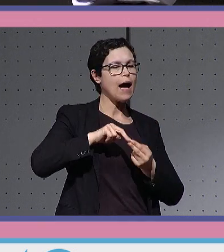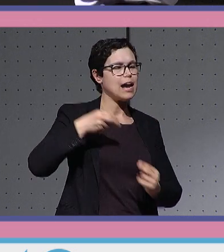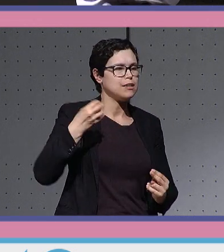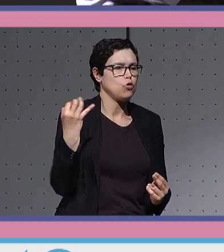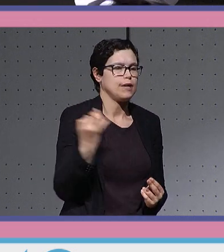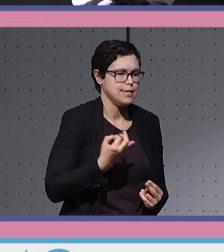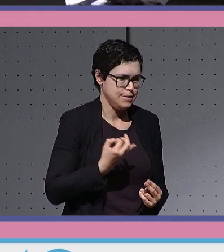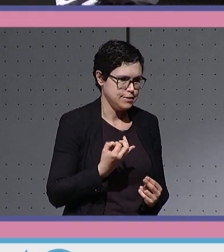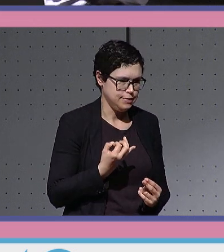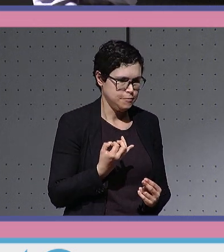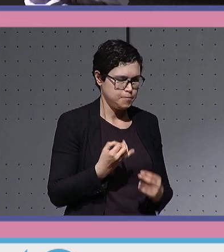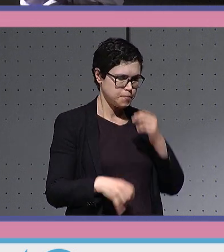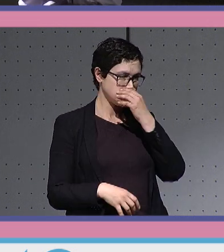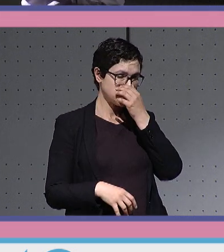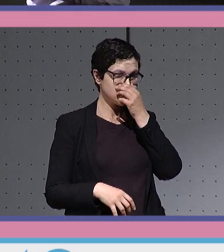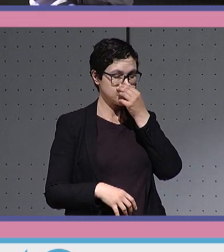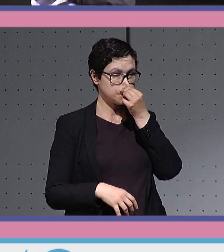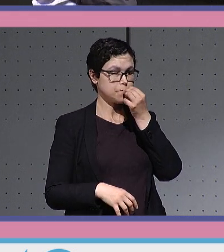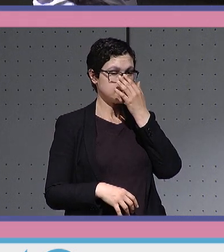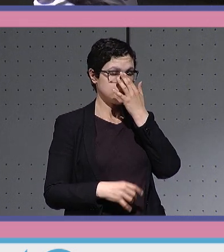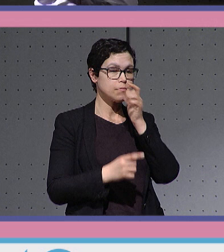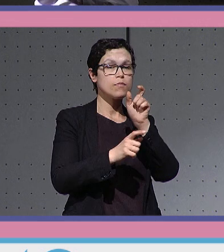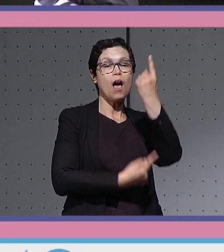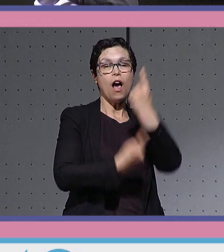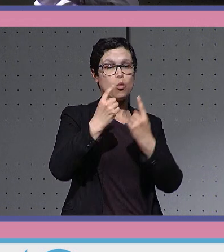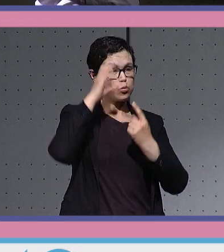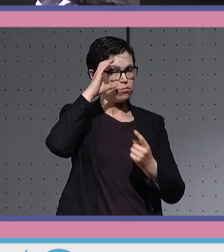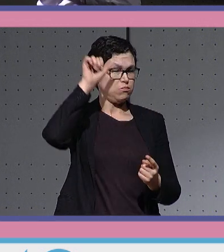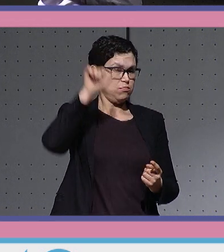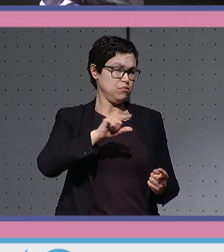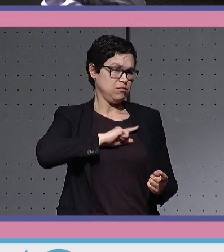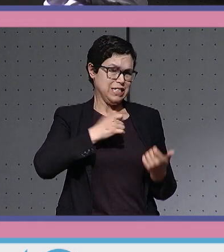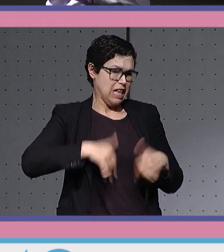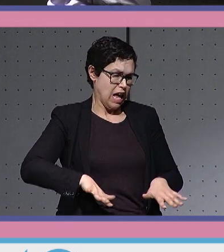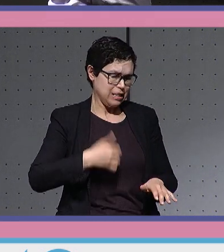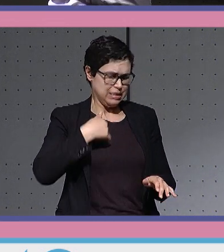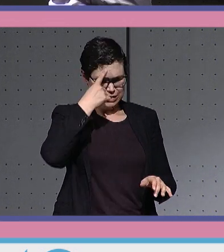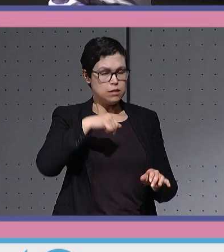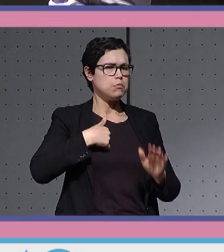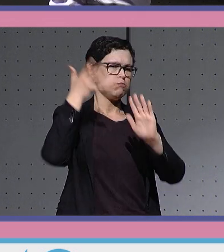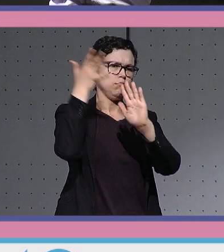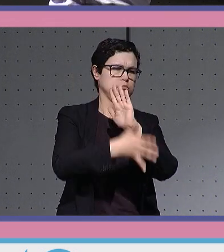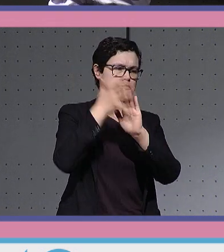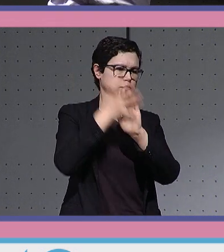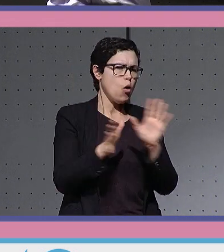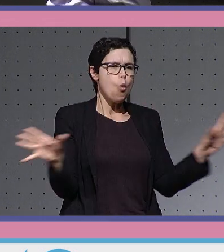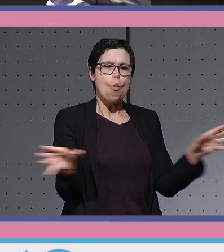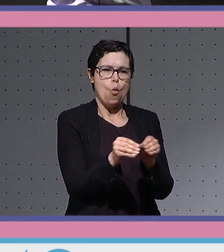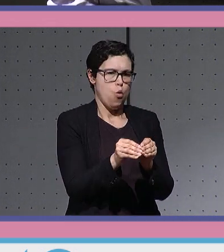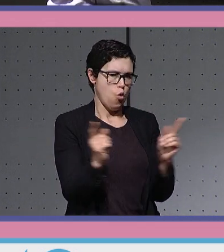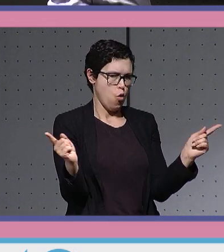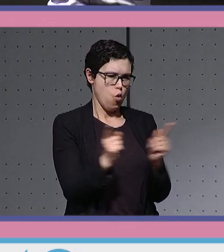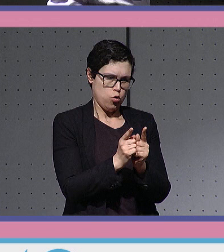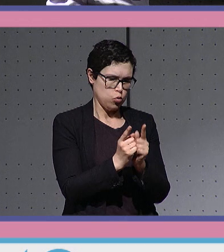tema. Yo, los que me habéis oído, lo he contado muchas veces, pero voy a hacer un recordatorio muy, muy breve, no con